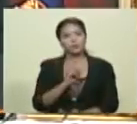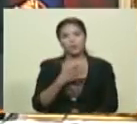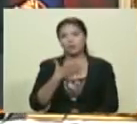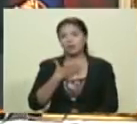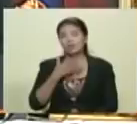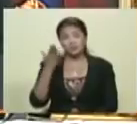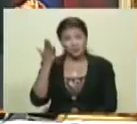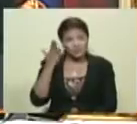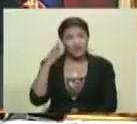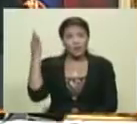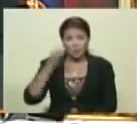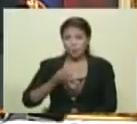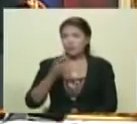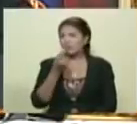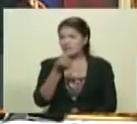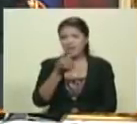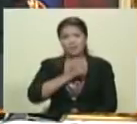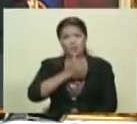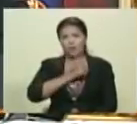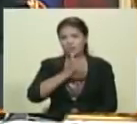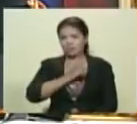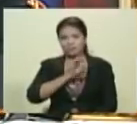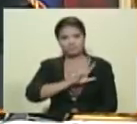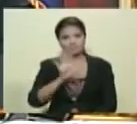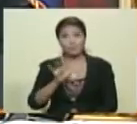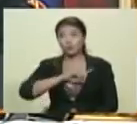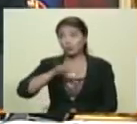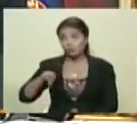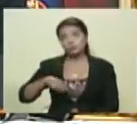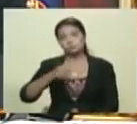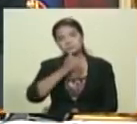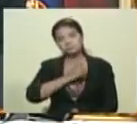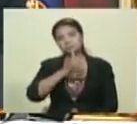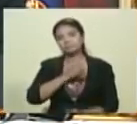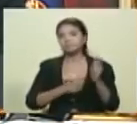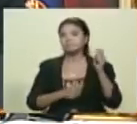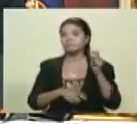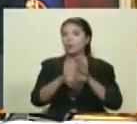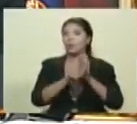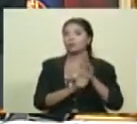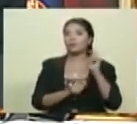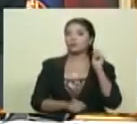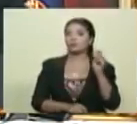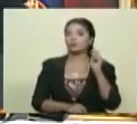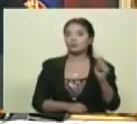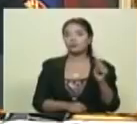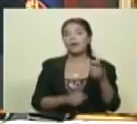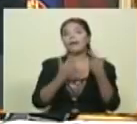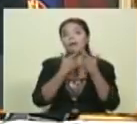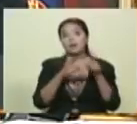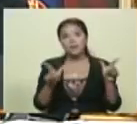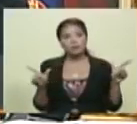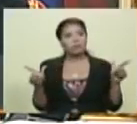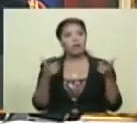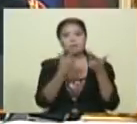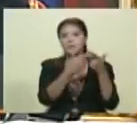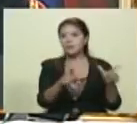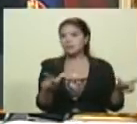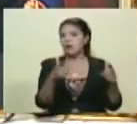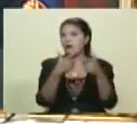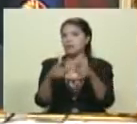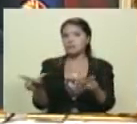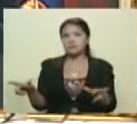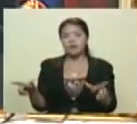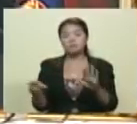lo soportaría en el mundo. Nosotros lo soportamos de manera estoica con la constitución vigente, las libertades vigentes,